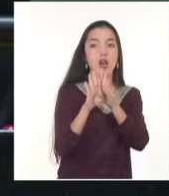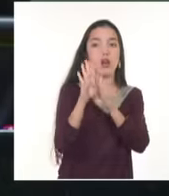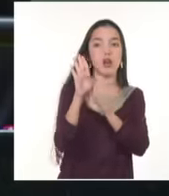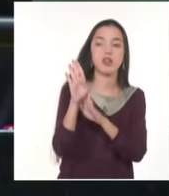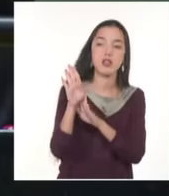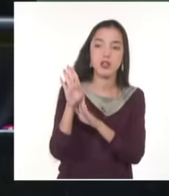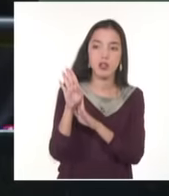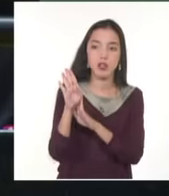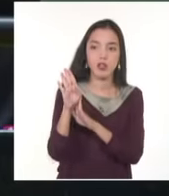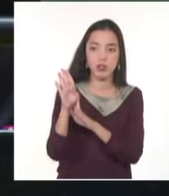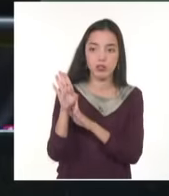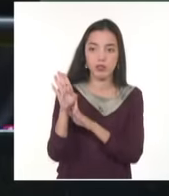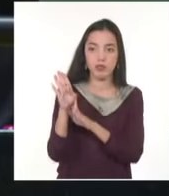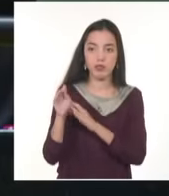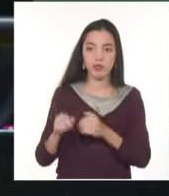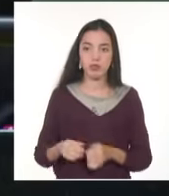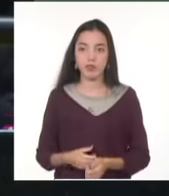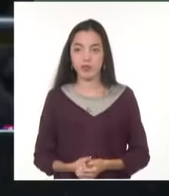para todos.